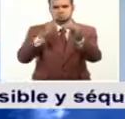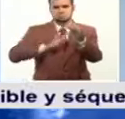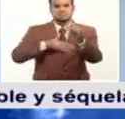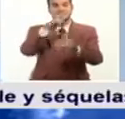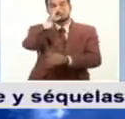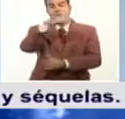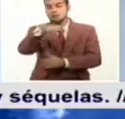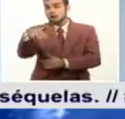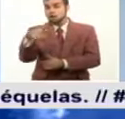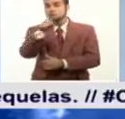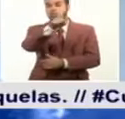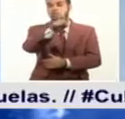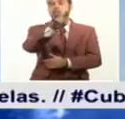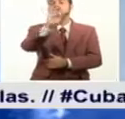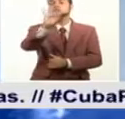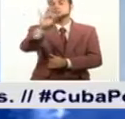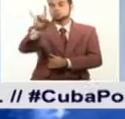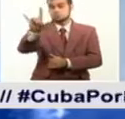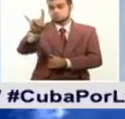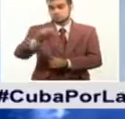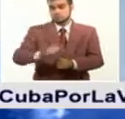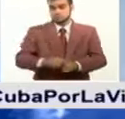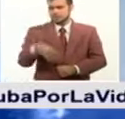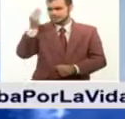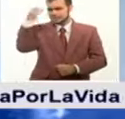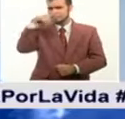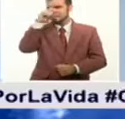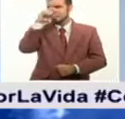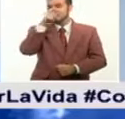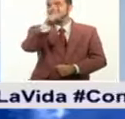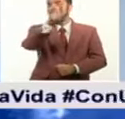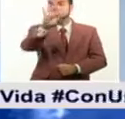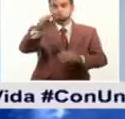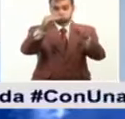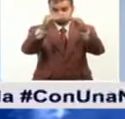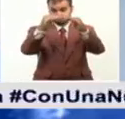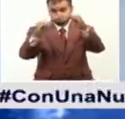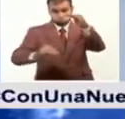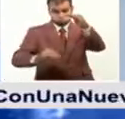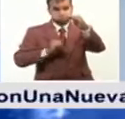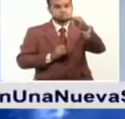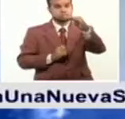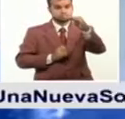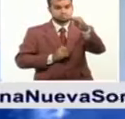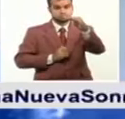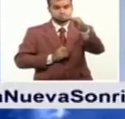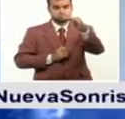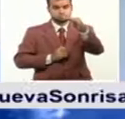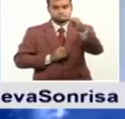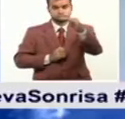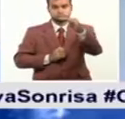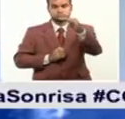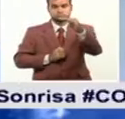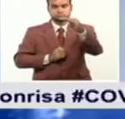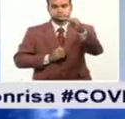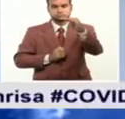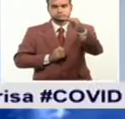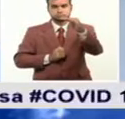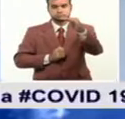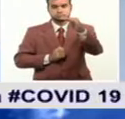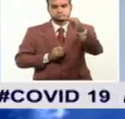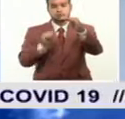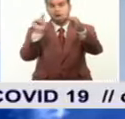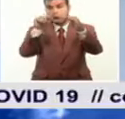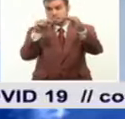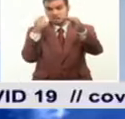179. Estamos hablando de 18 y menos años de edad, incluyendo lactantes